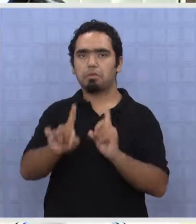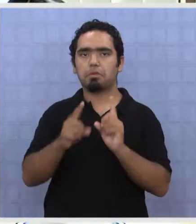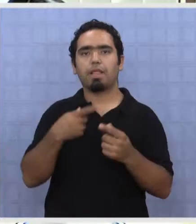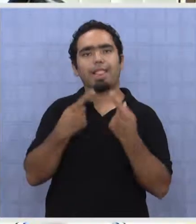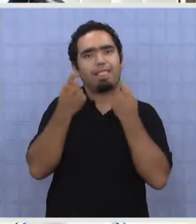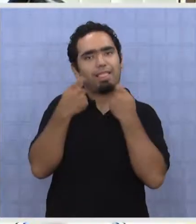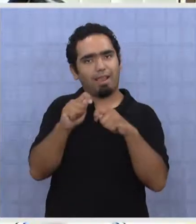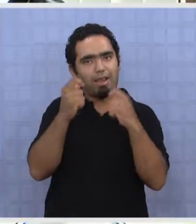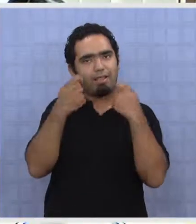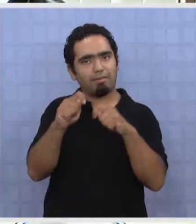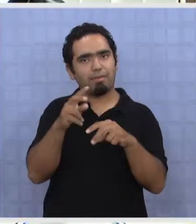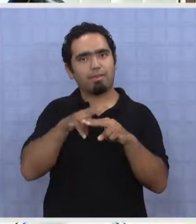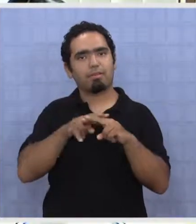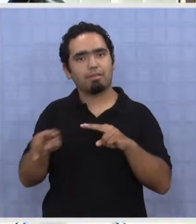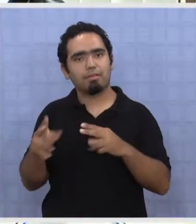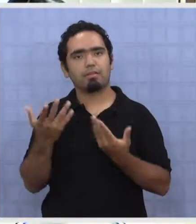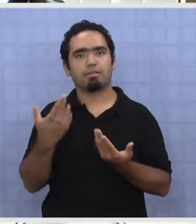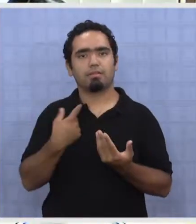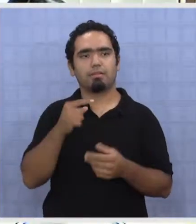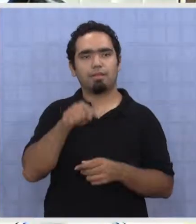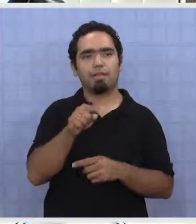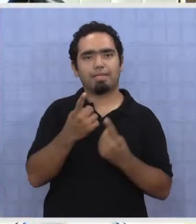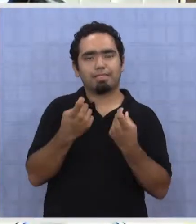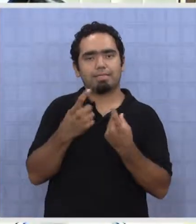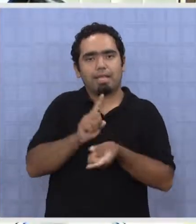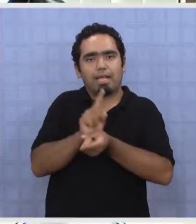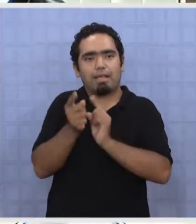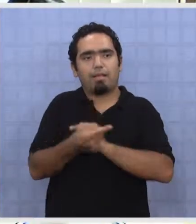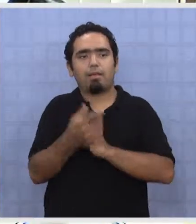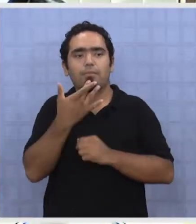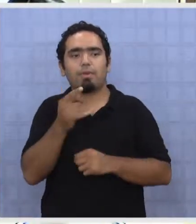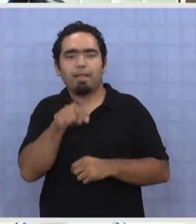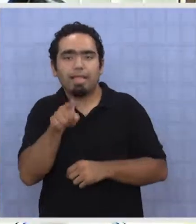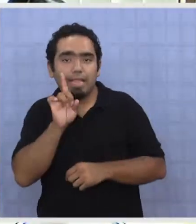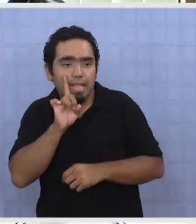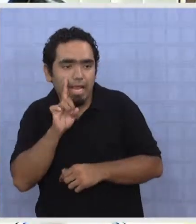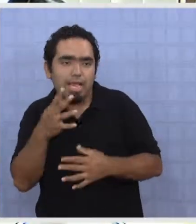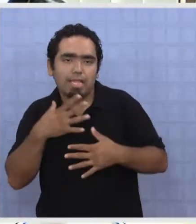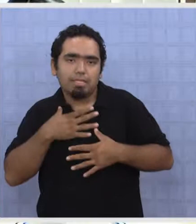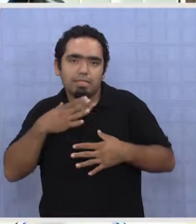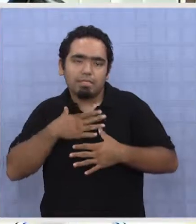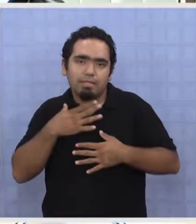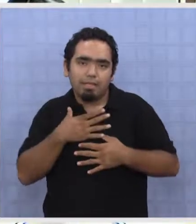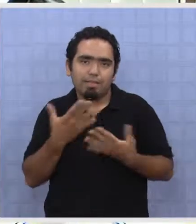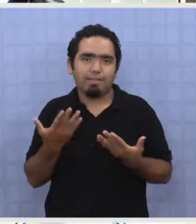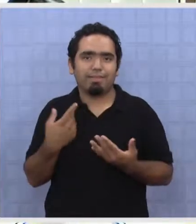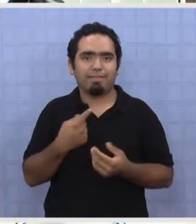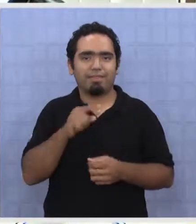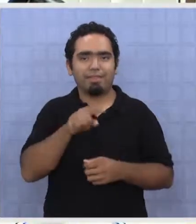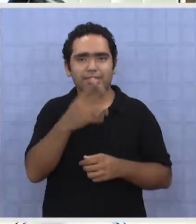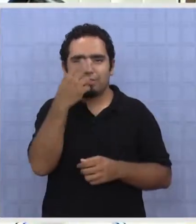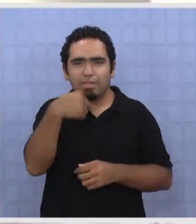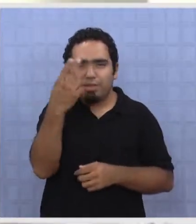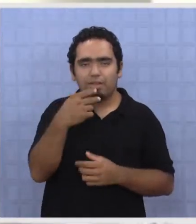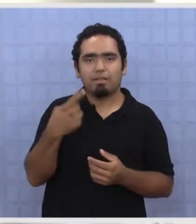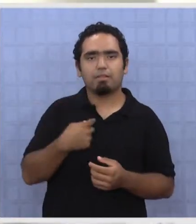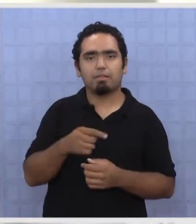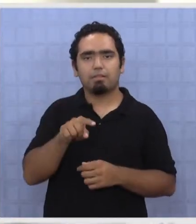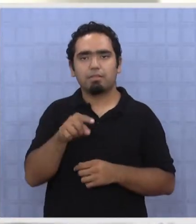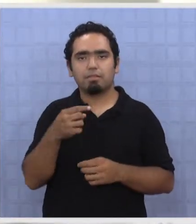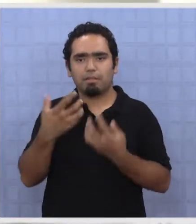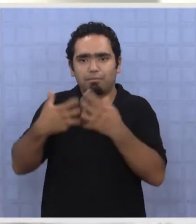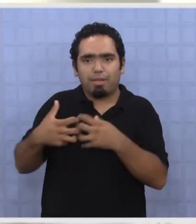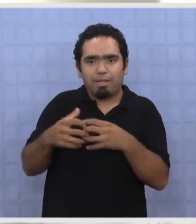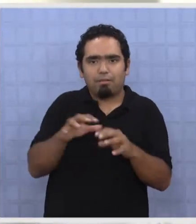recién un tratamiento. Hay que adaptarlo. Porque vienen con susto, se ponen a llorar. Si uno pone a echar a andar la máquina,